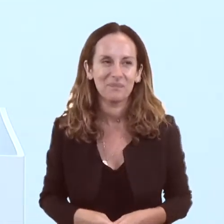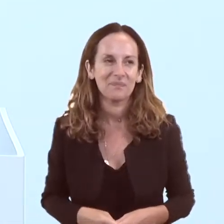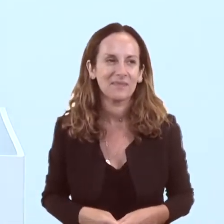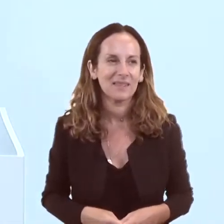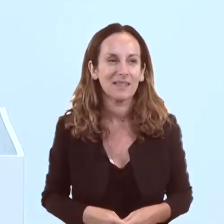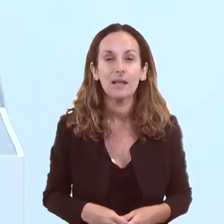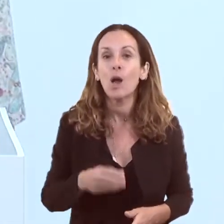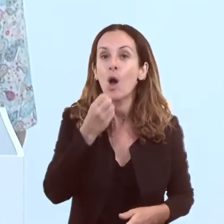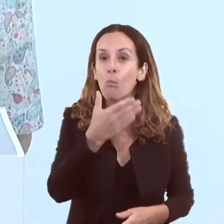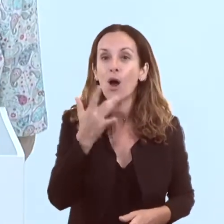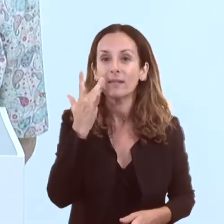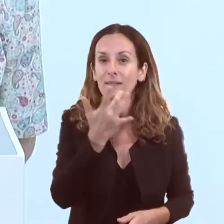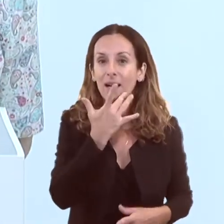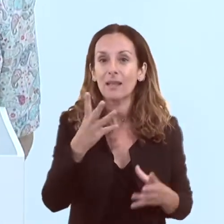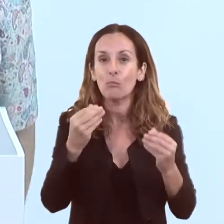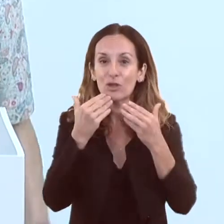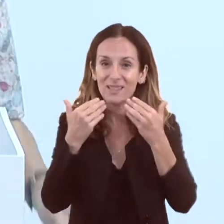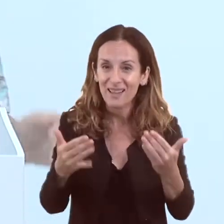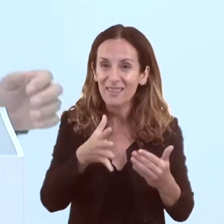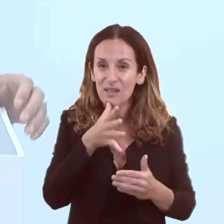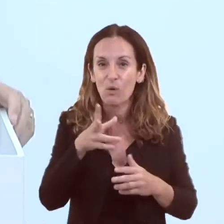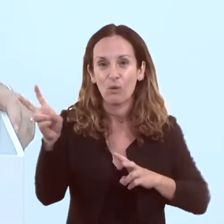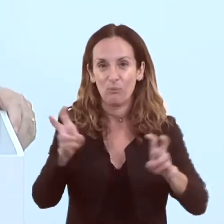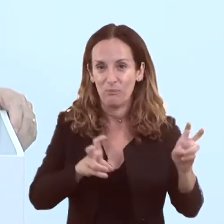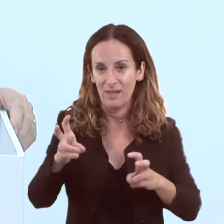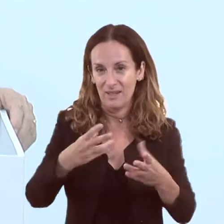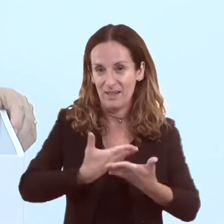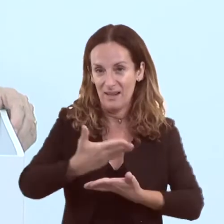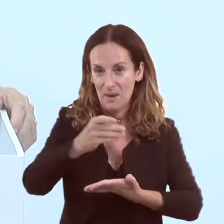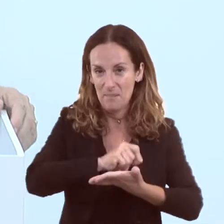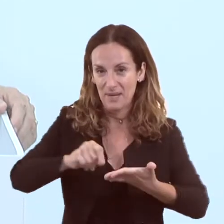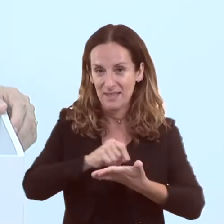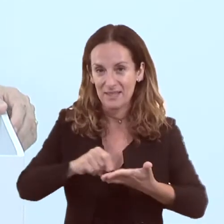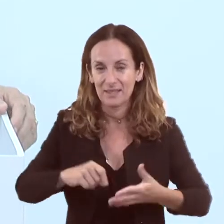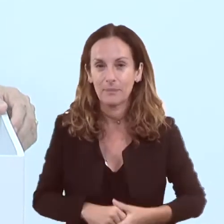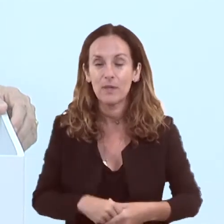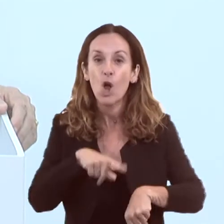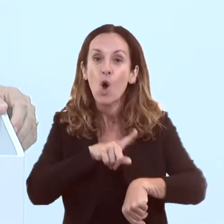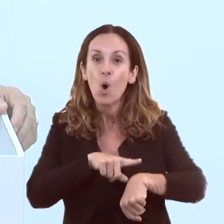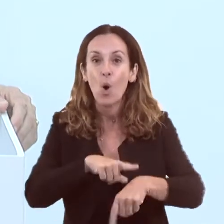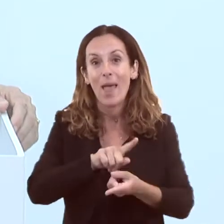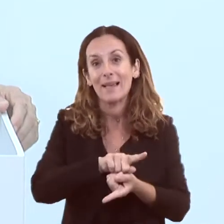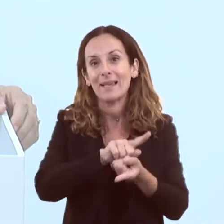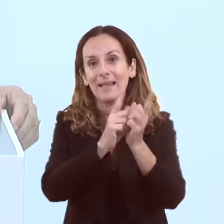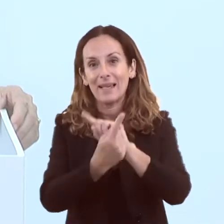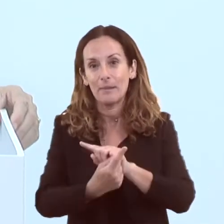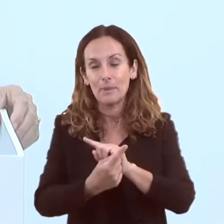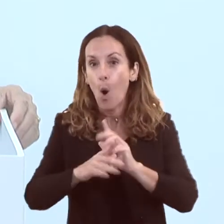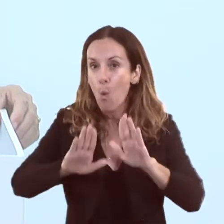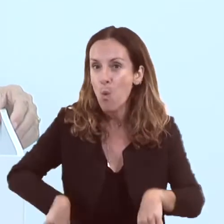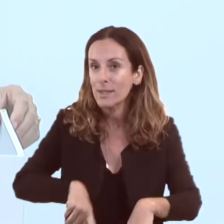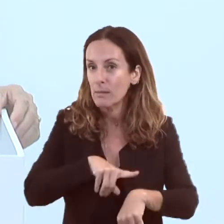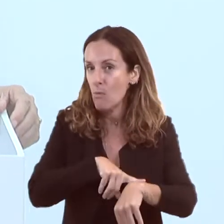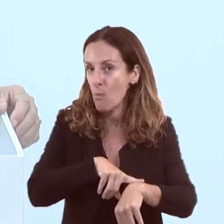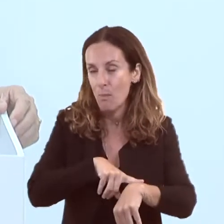una tarde muchas gracias por por acercaros a esta convocatoria que hemos cambiado de hora en el último